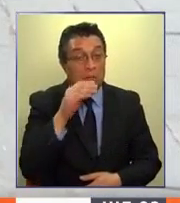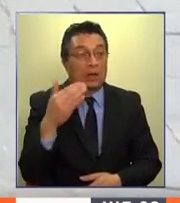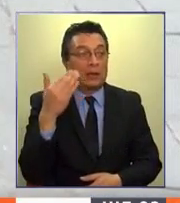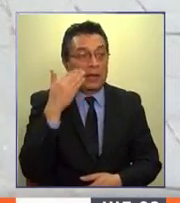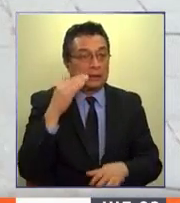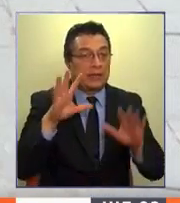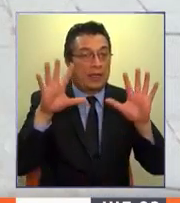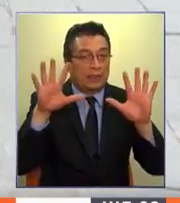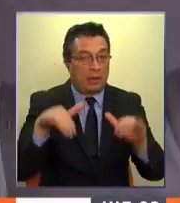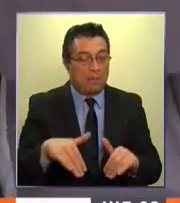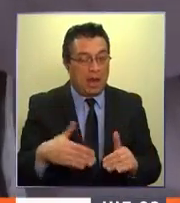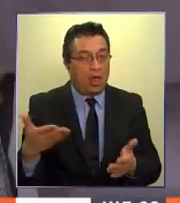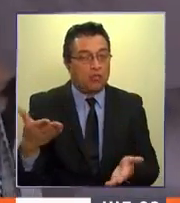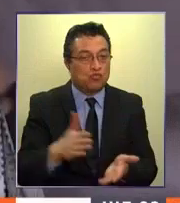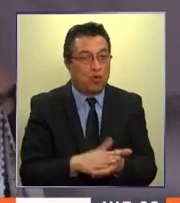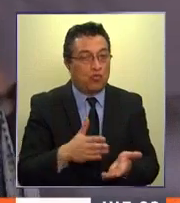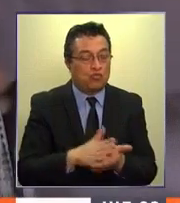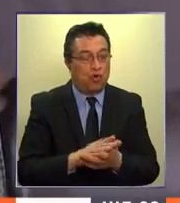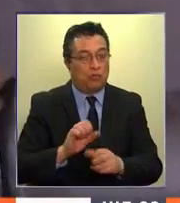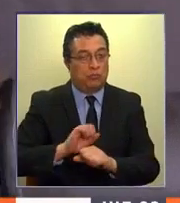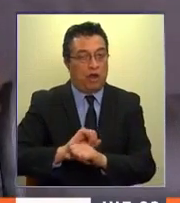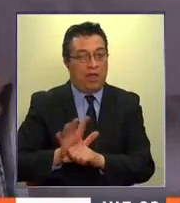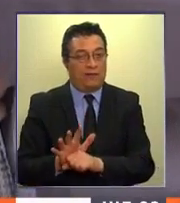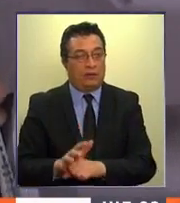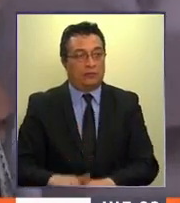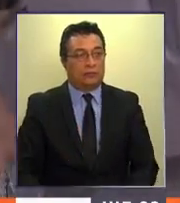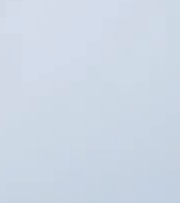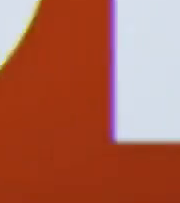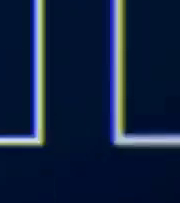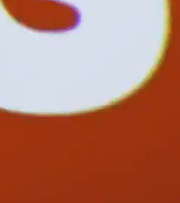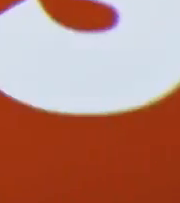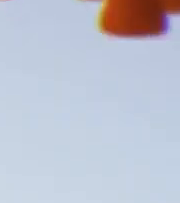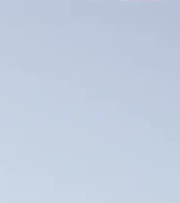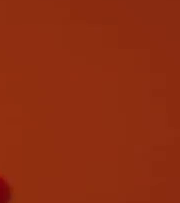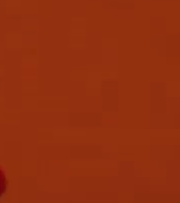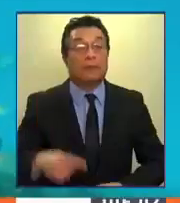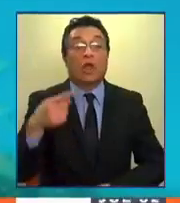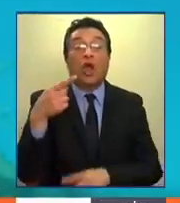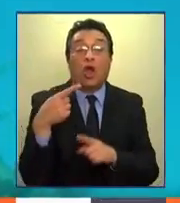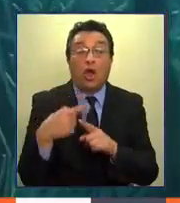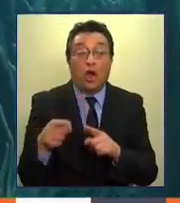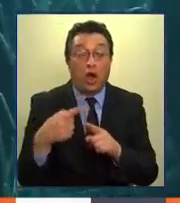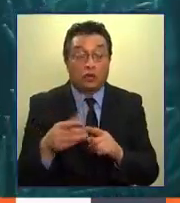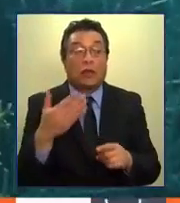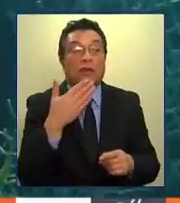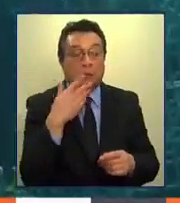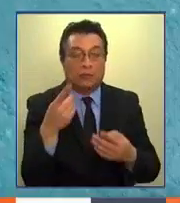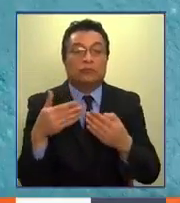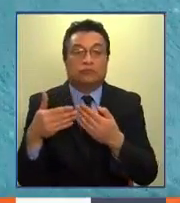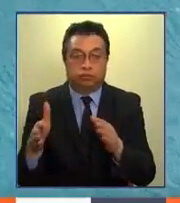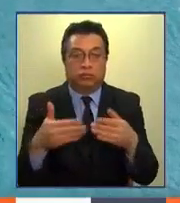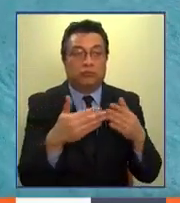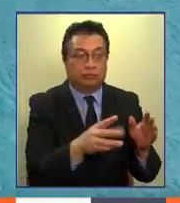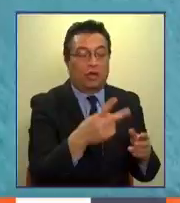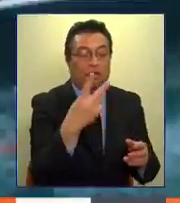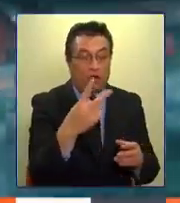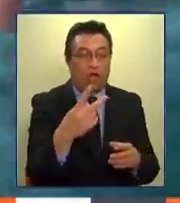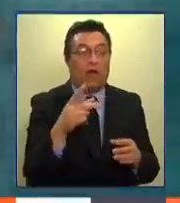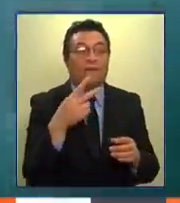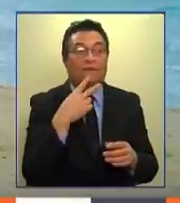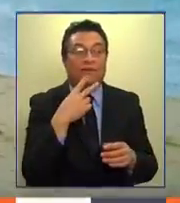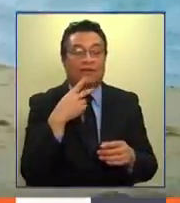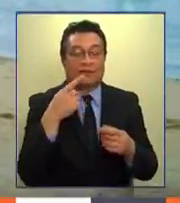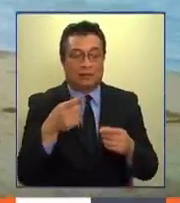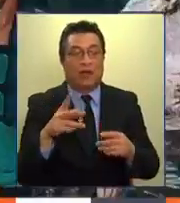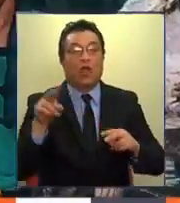10.000 muertes por esta pandemia. Otra apertura se está dando en dos países que viven casi exclusivamente